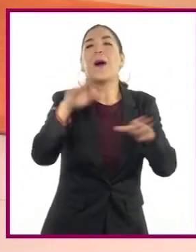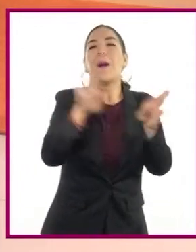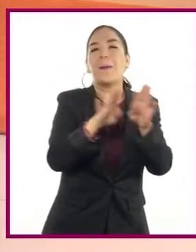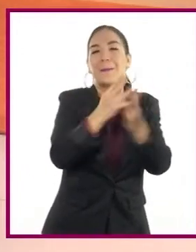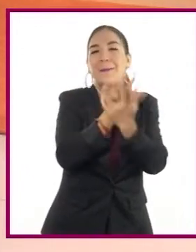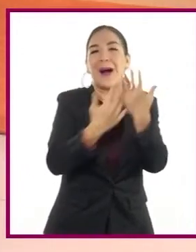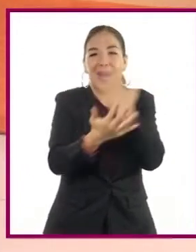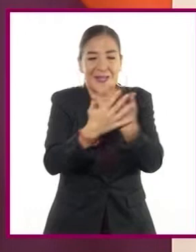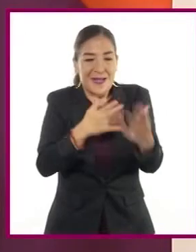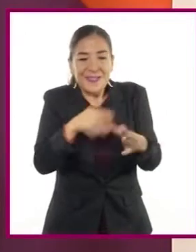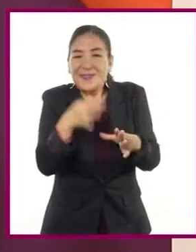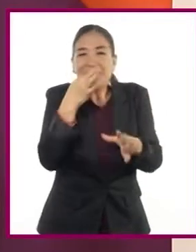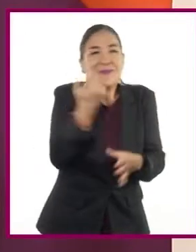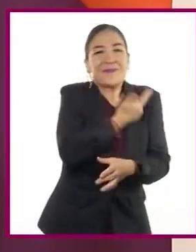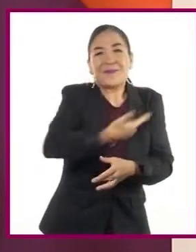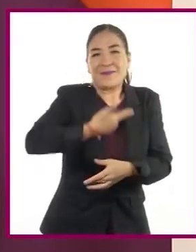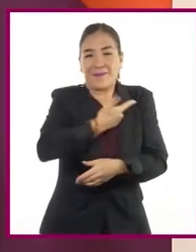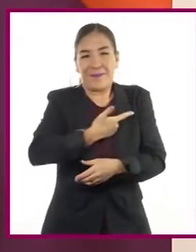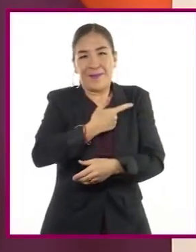sus manos.